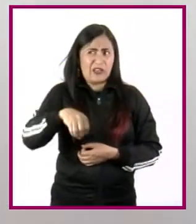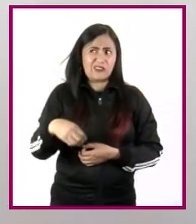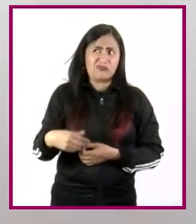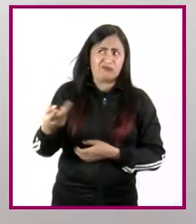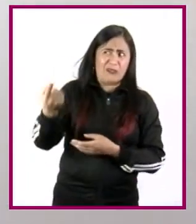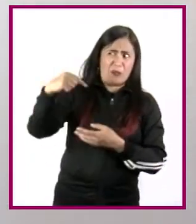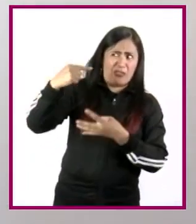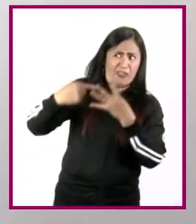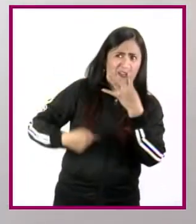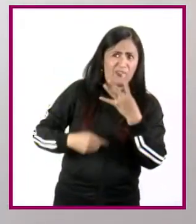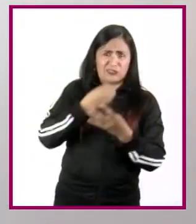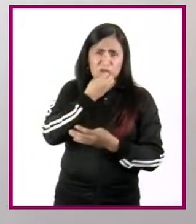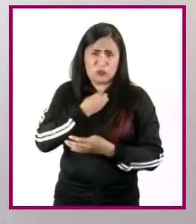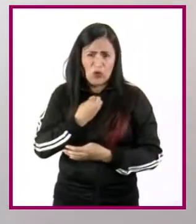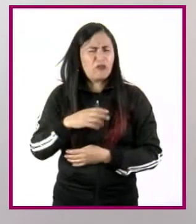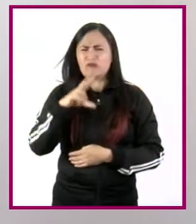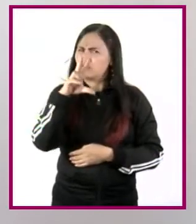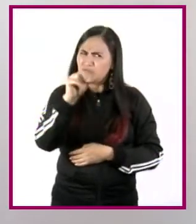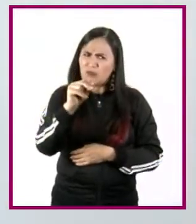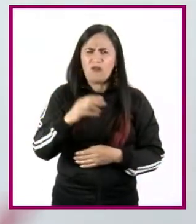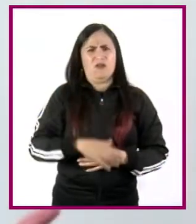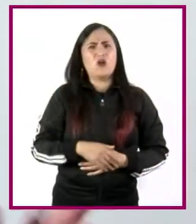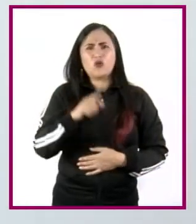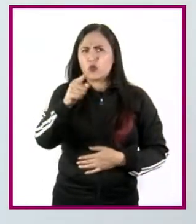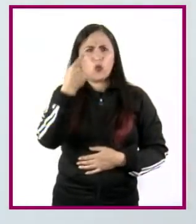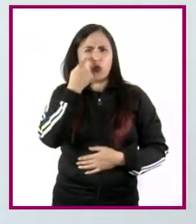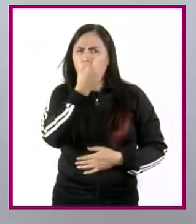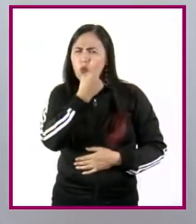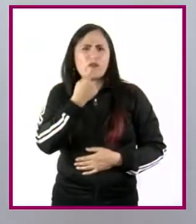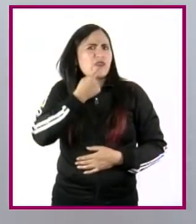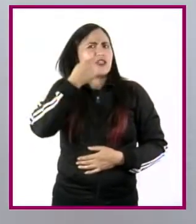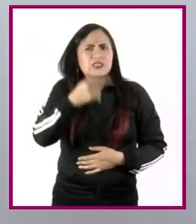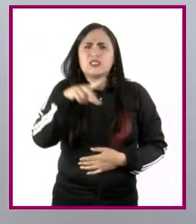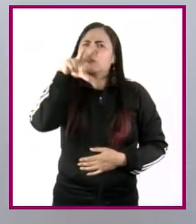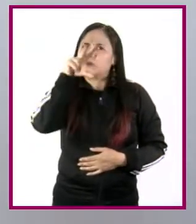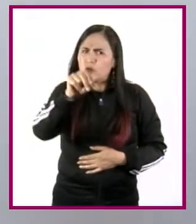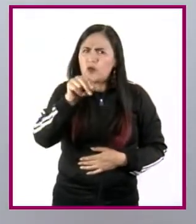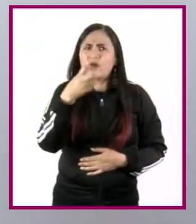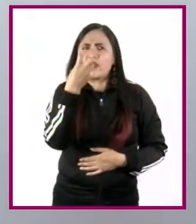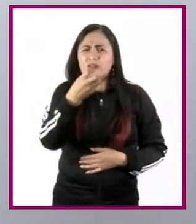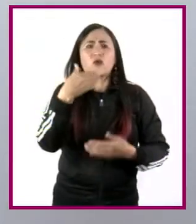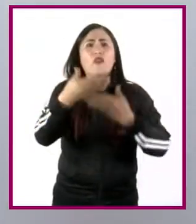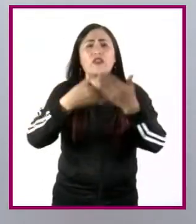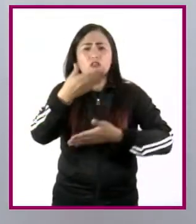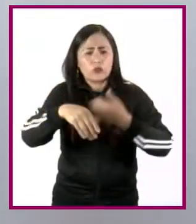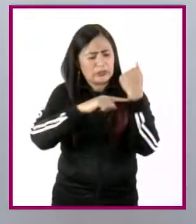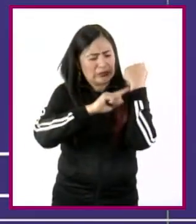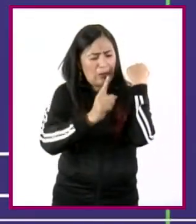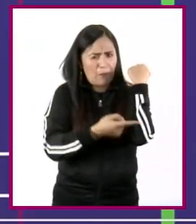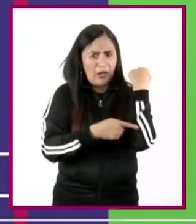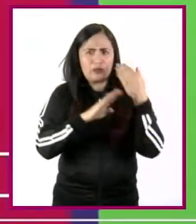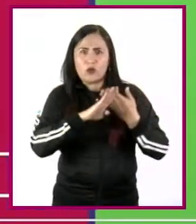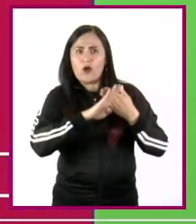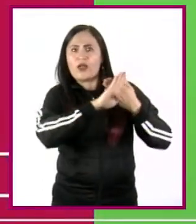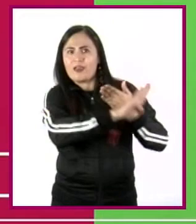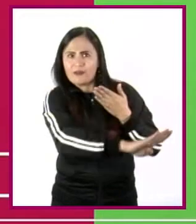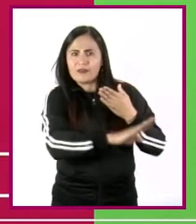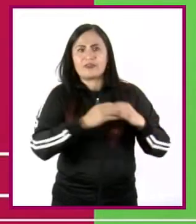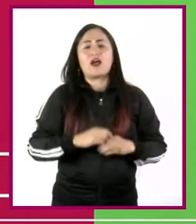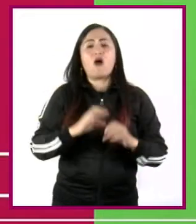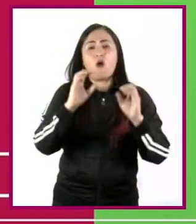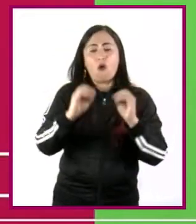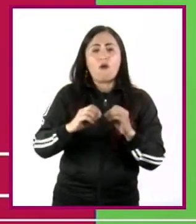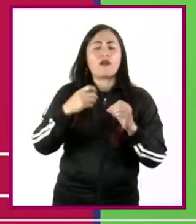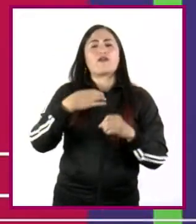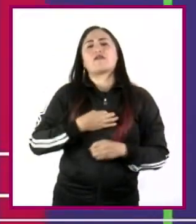hacer. Decir que no es muy válido en cualquier momento. Decir que no nos puede salvar de un embarazo, de una enfermedad sexual,